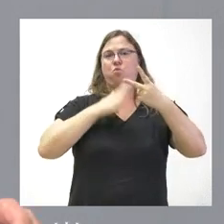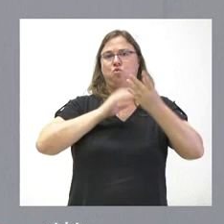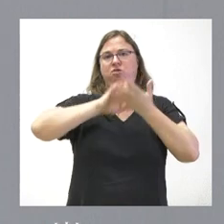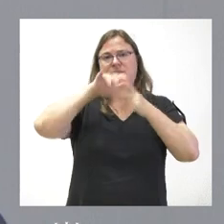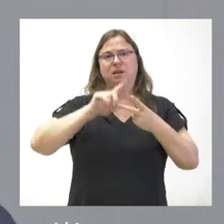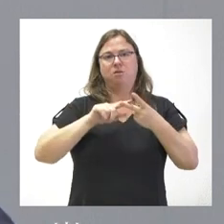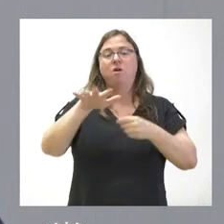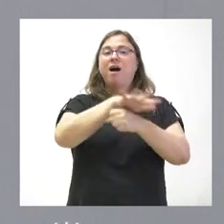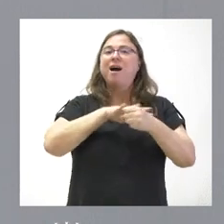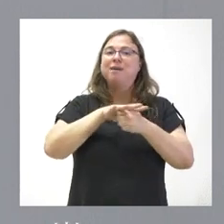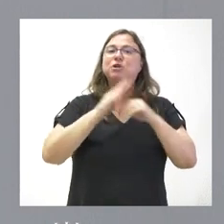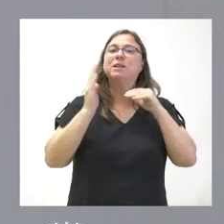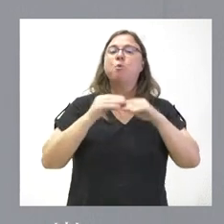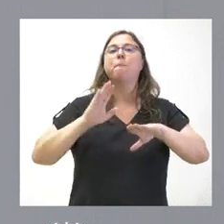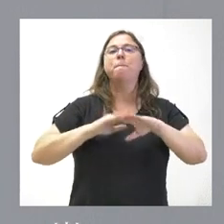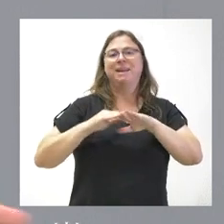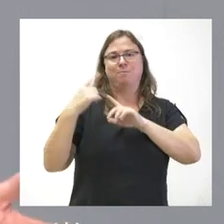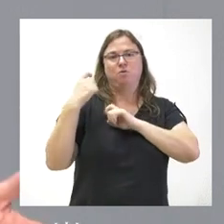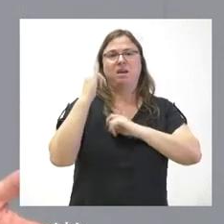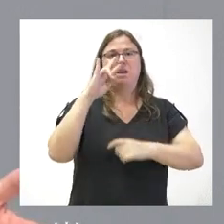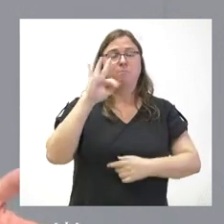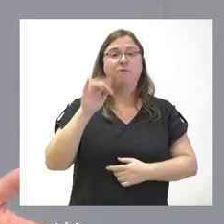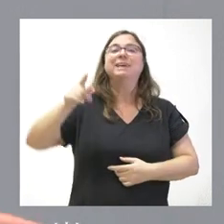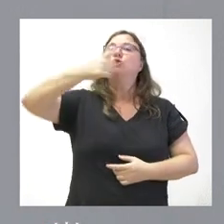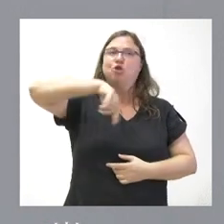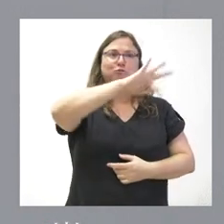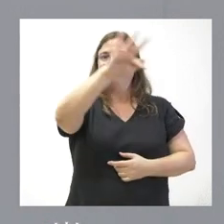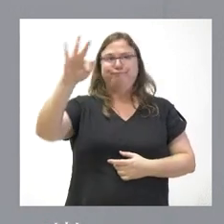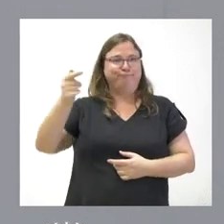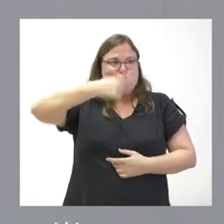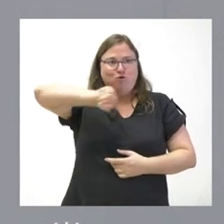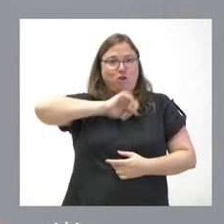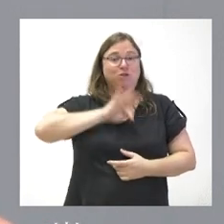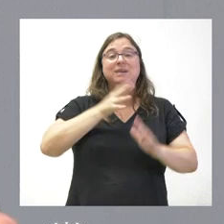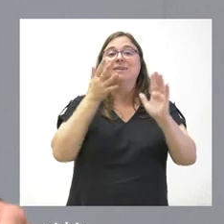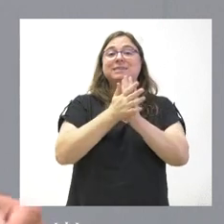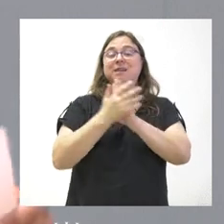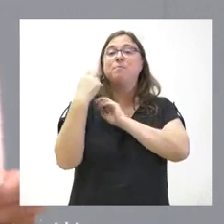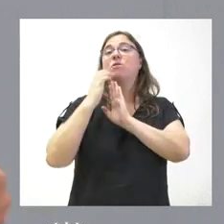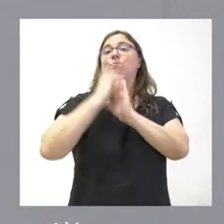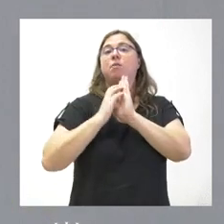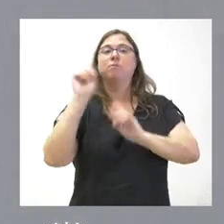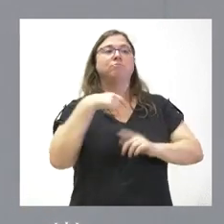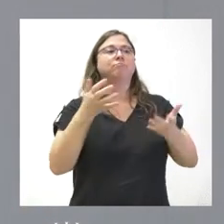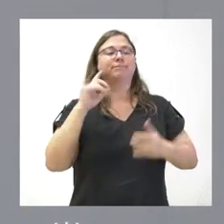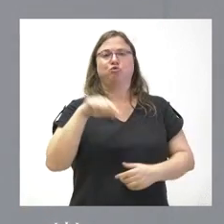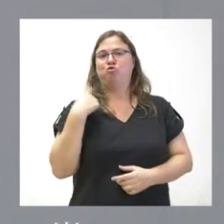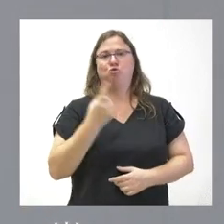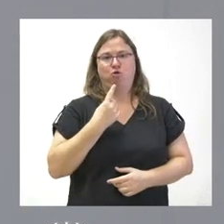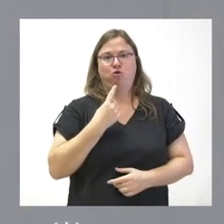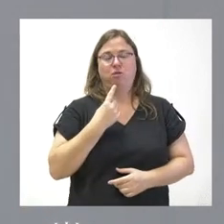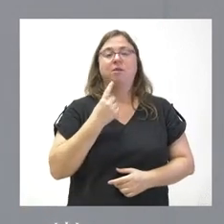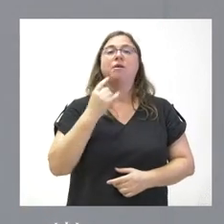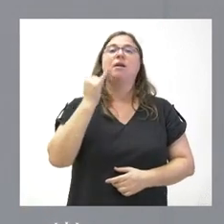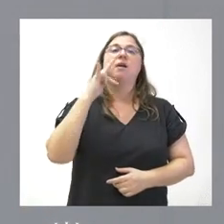este ámbito del tipo mínimo por el tipo mínimo bajamos pasamos todos en consecuencia es una bajada tributaria que afecta a todos los contribuyentes del impuesto de la